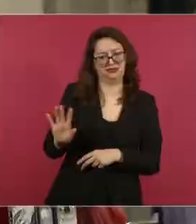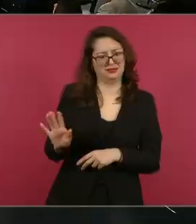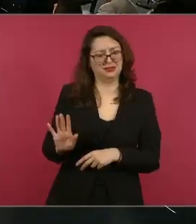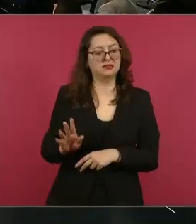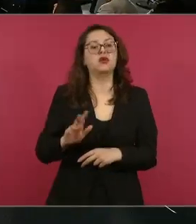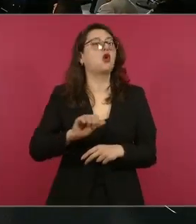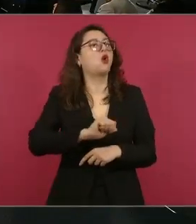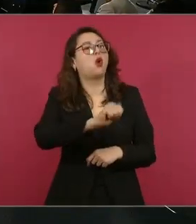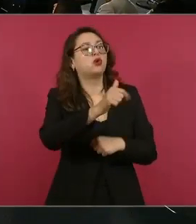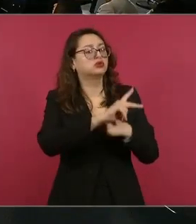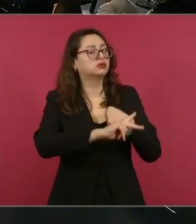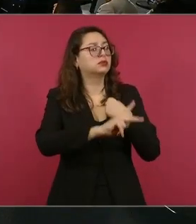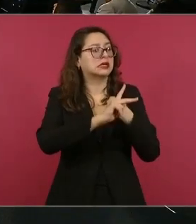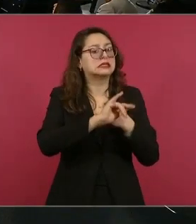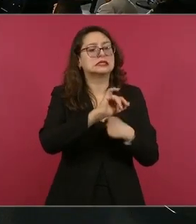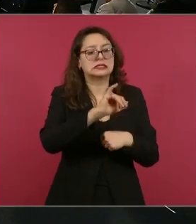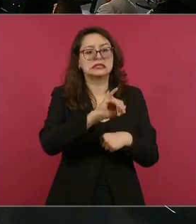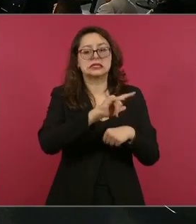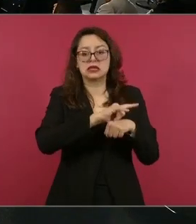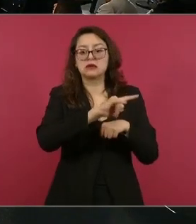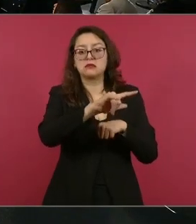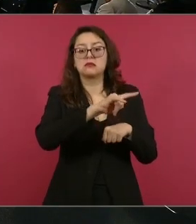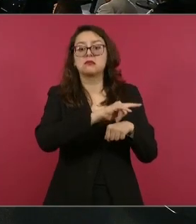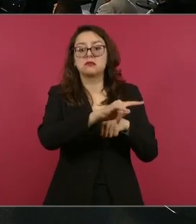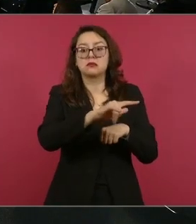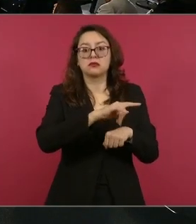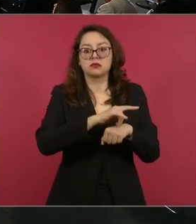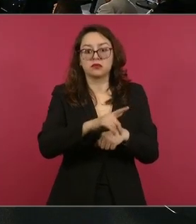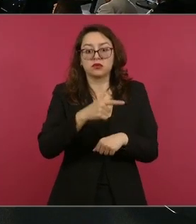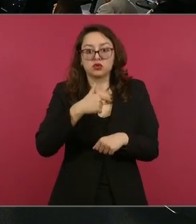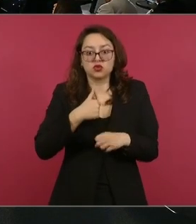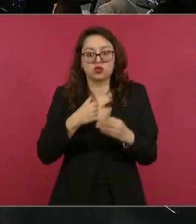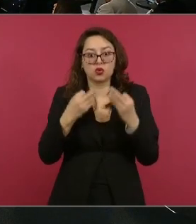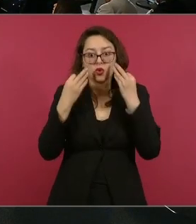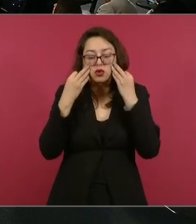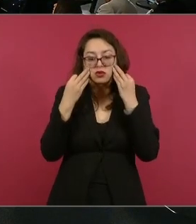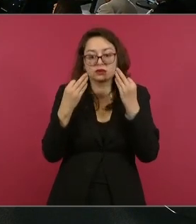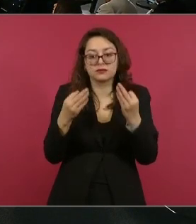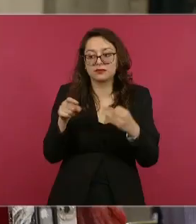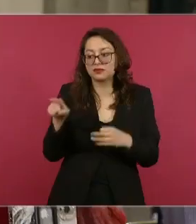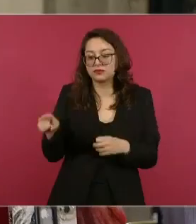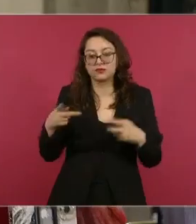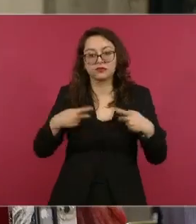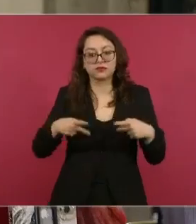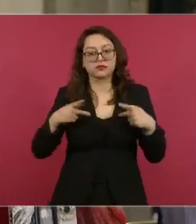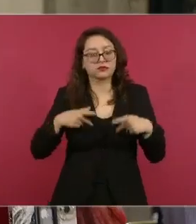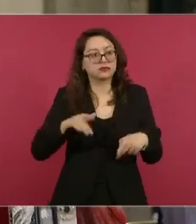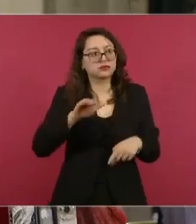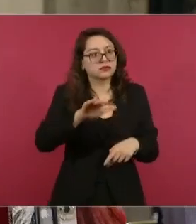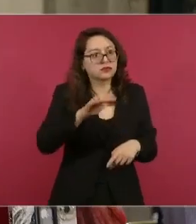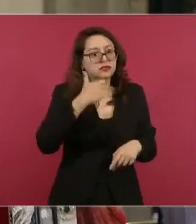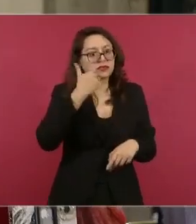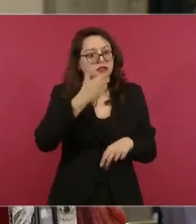quiere. Yo me tocó volar ahí y ser testigo de cómo una señora la dejaron ahí en la sala de espera. Es con relación a Isla de